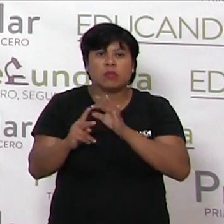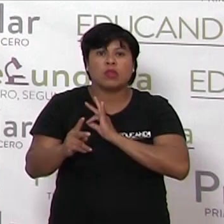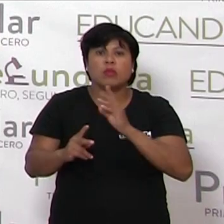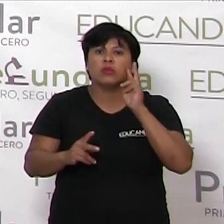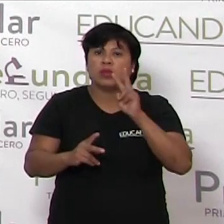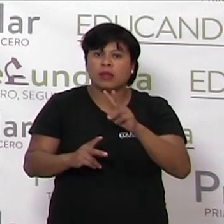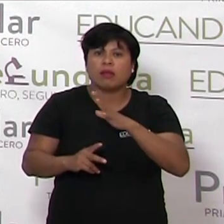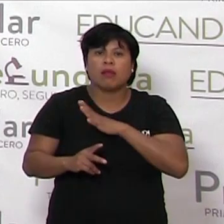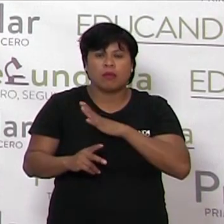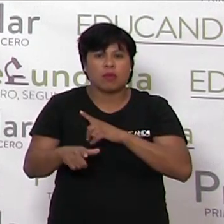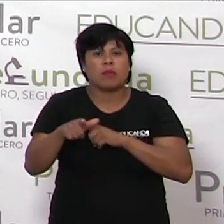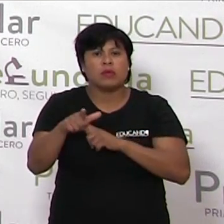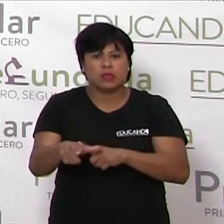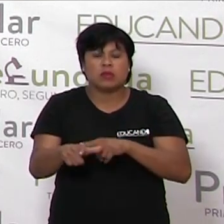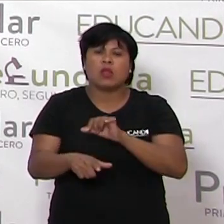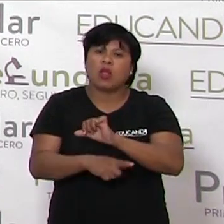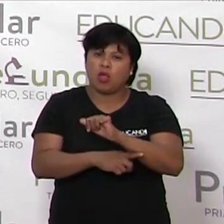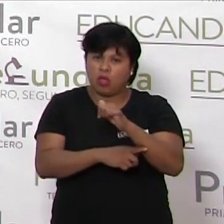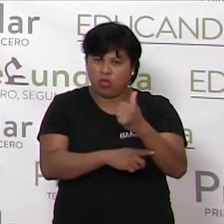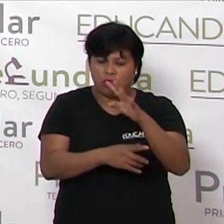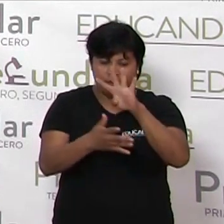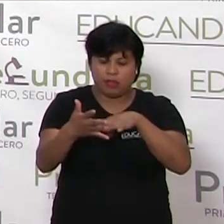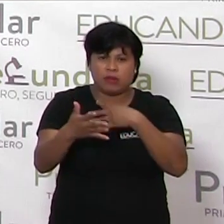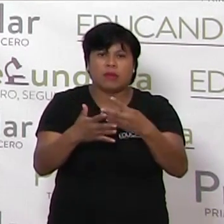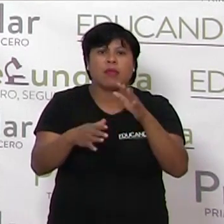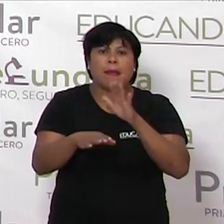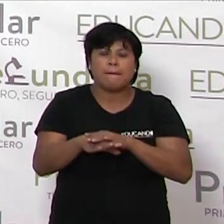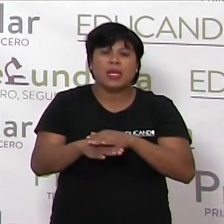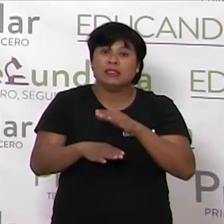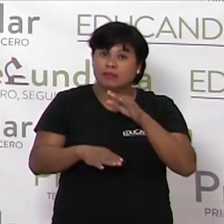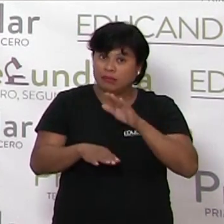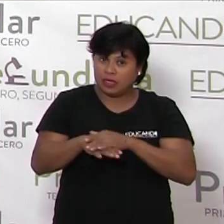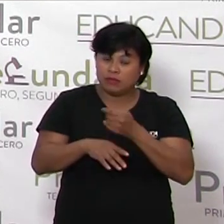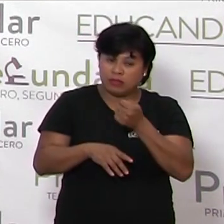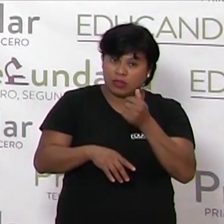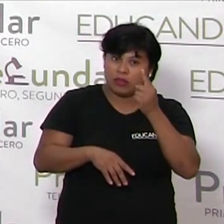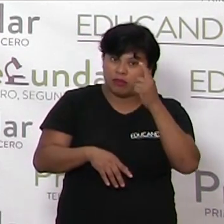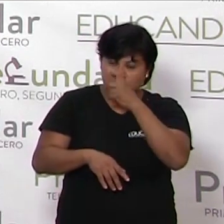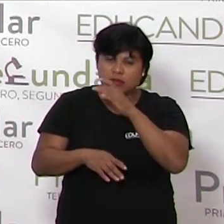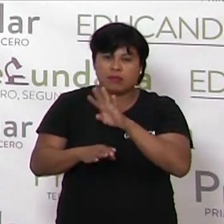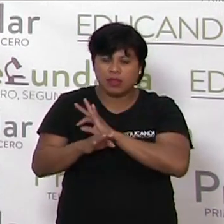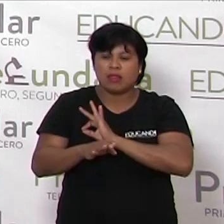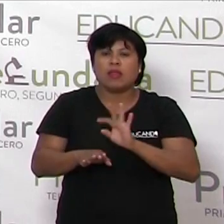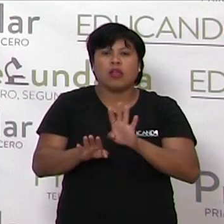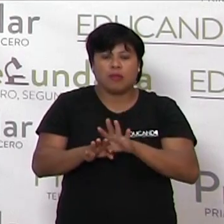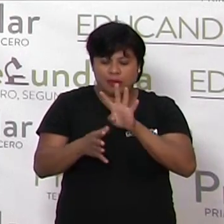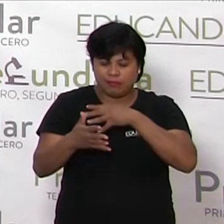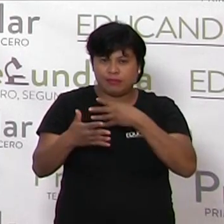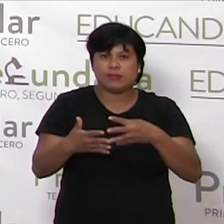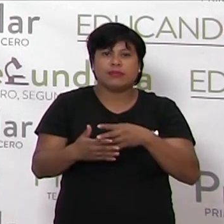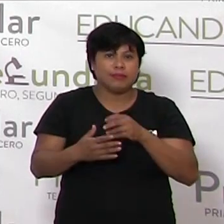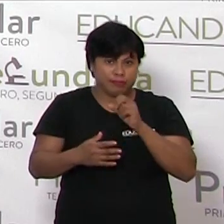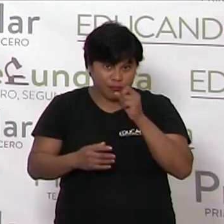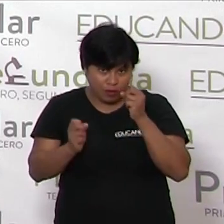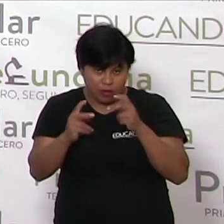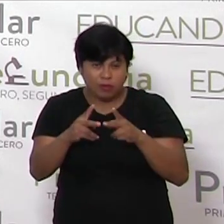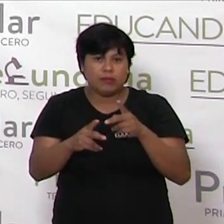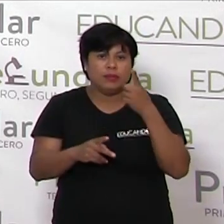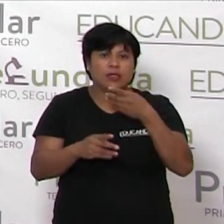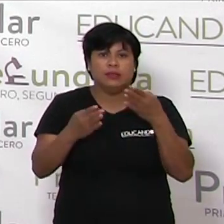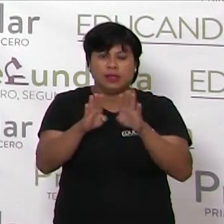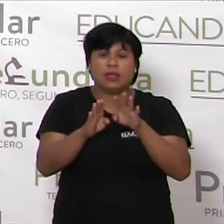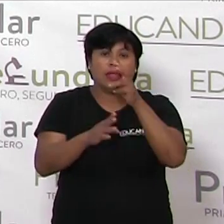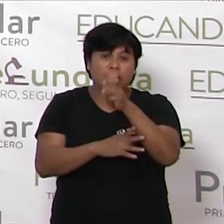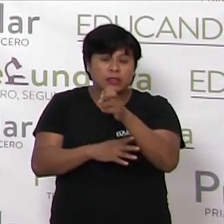desafíos matemáticos podemos encontrarlo. Pero vamos a irnos a otra tabla un poquito más compleja que vamos a ir requisitando también. ¿Les parece?